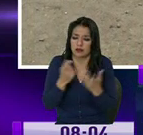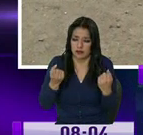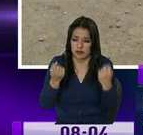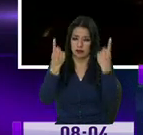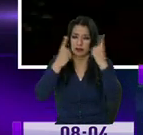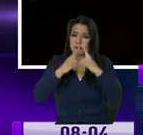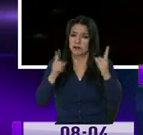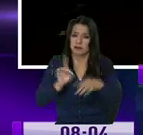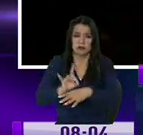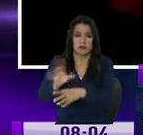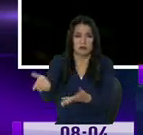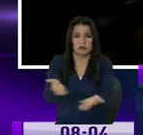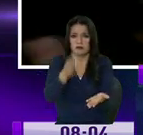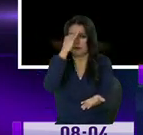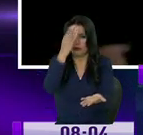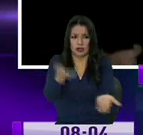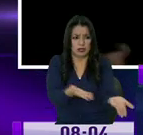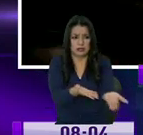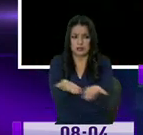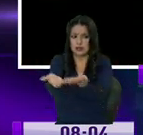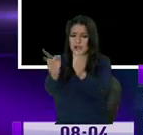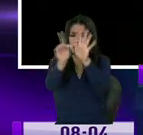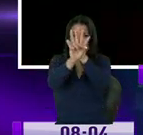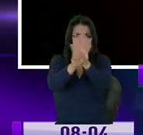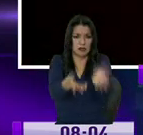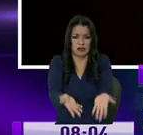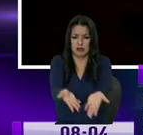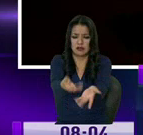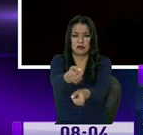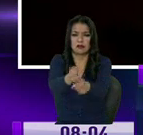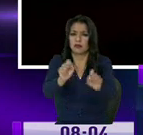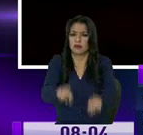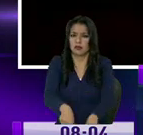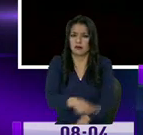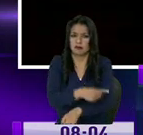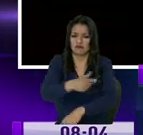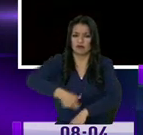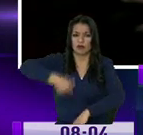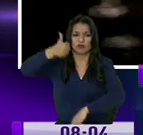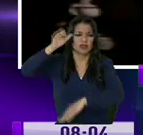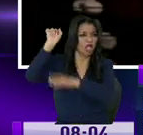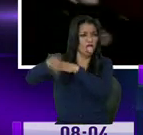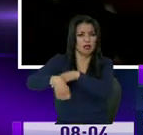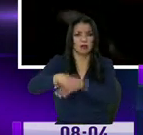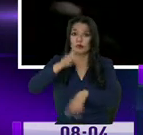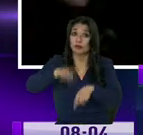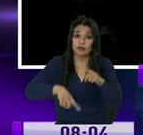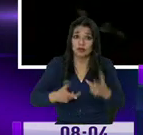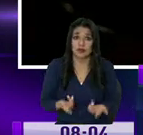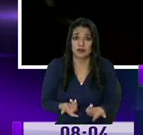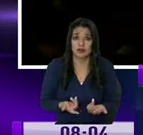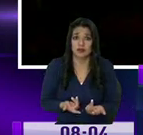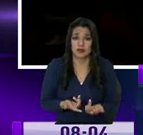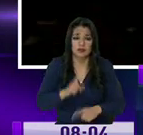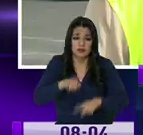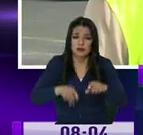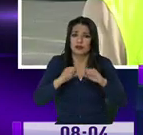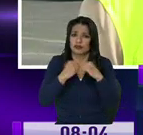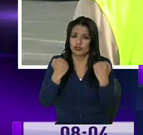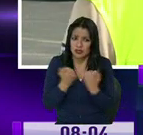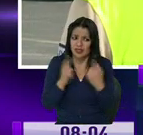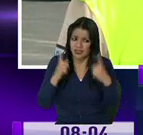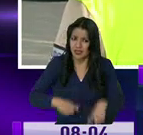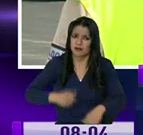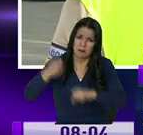que dejar que la policía, que las leyes hagan su trabajo. No podemos ser anarquistas, no podemos generar una sociedad en la cual